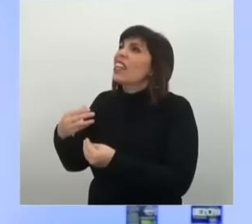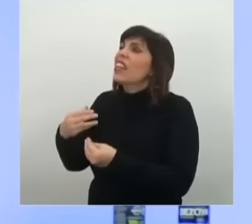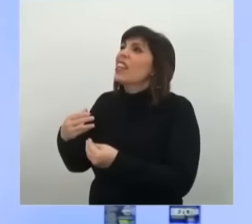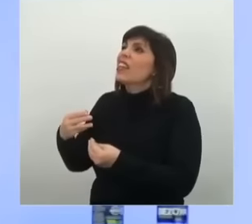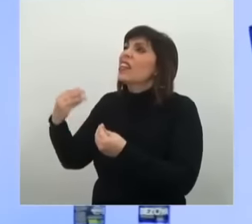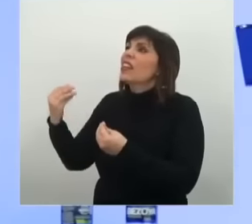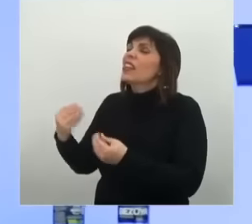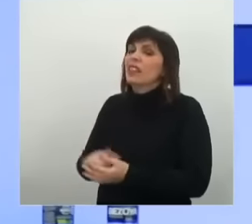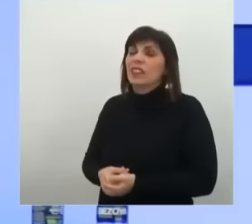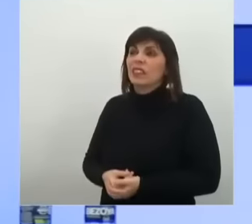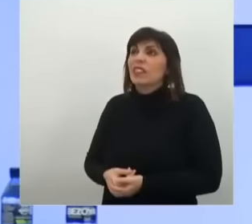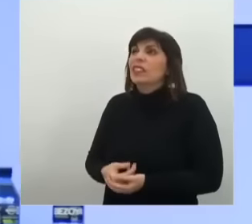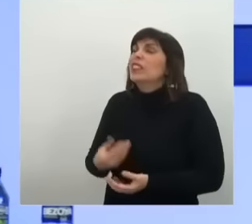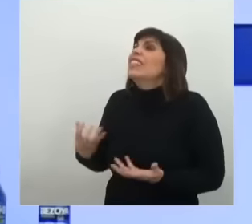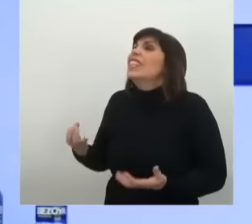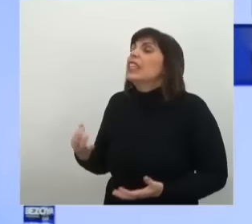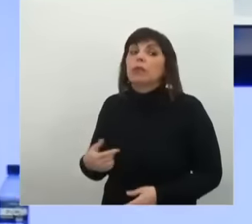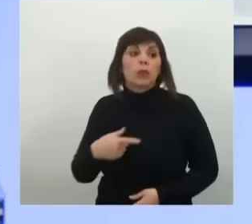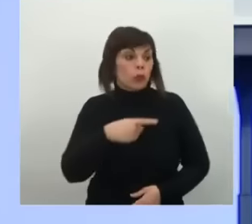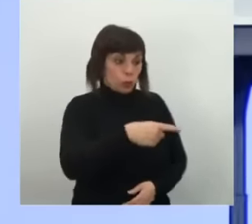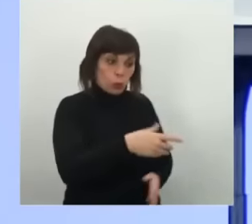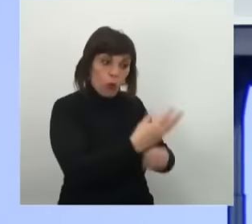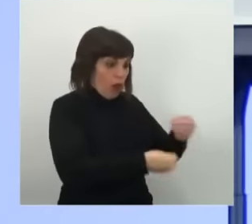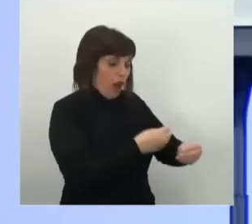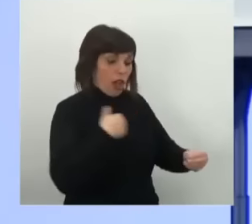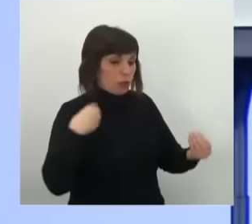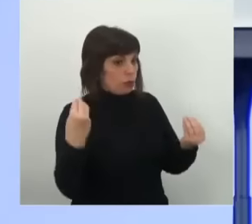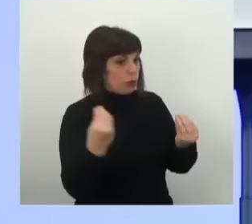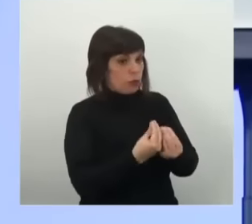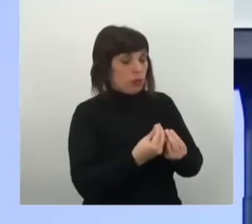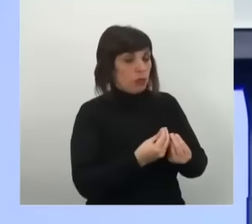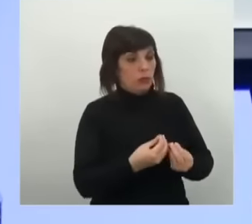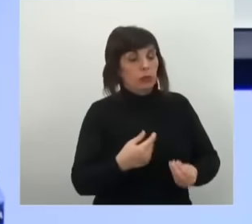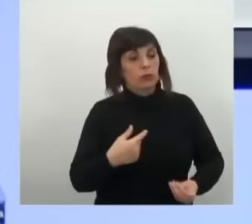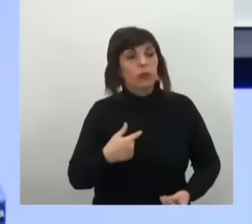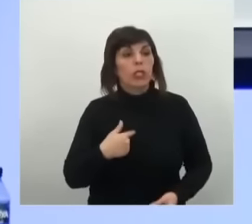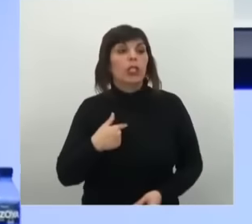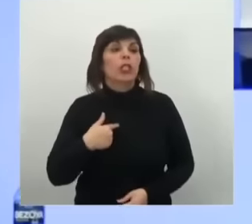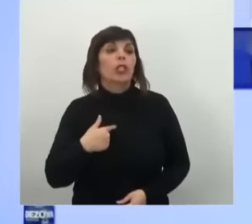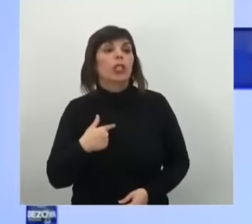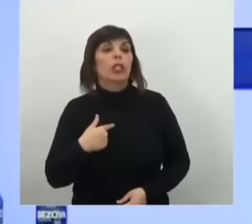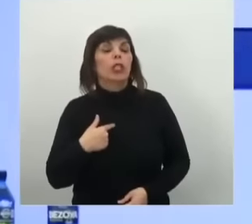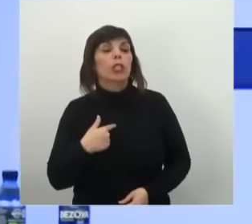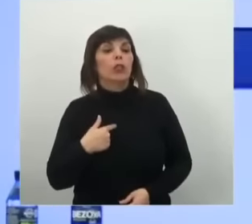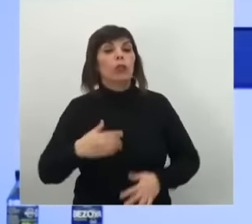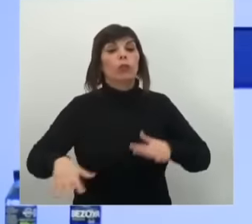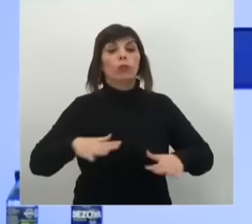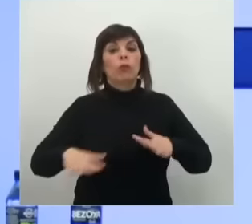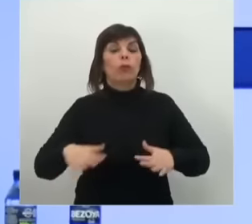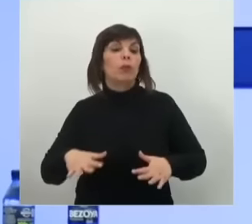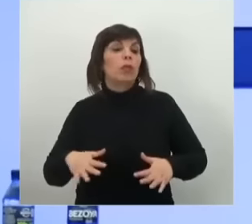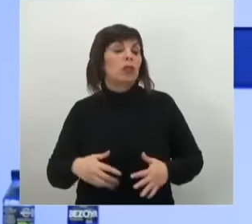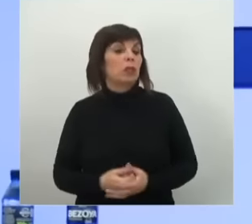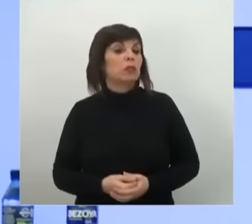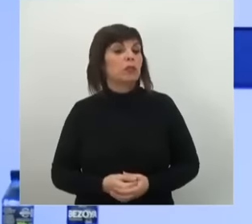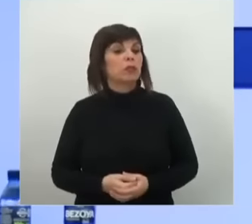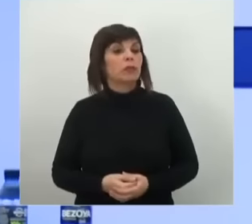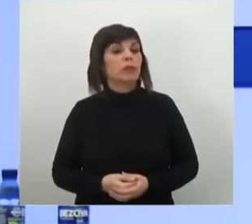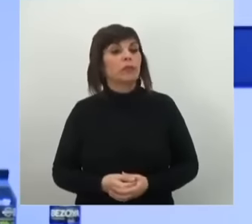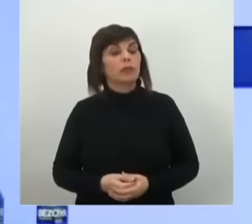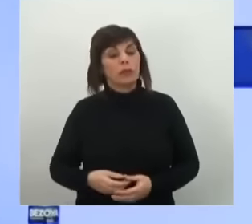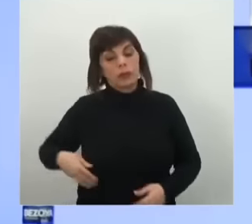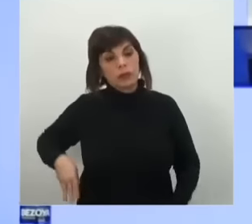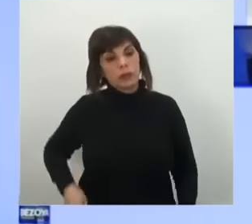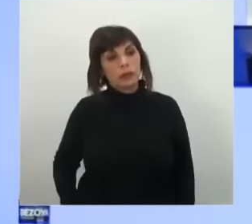simple me dice señor haz lo que esté el alcance de tu mano así que simplemente hice algo físico un movimiento físico y en el bolsillo Me encontré